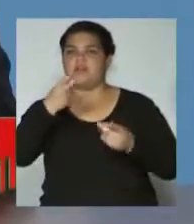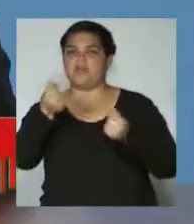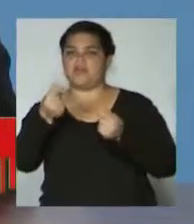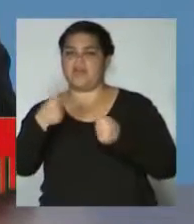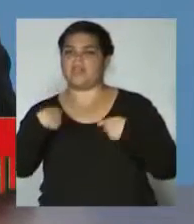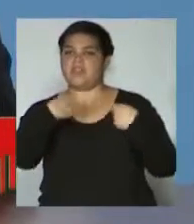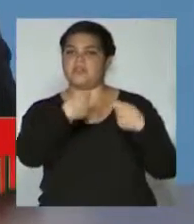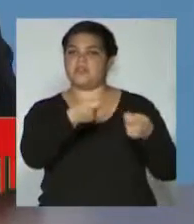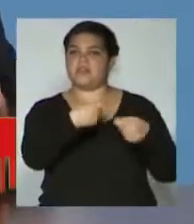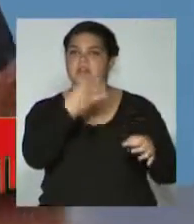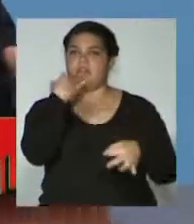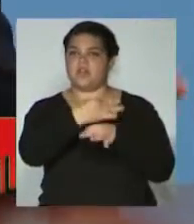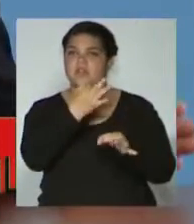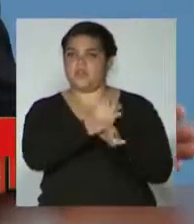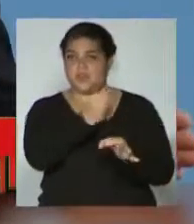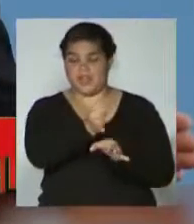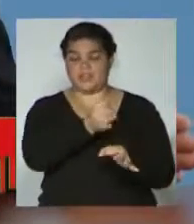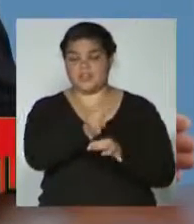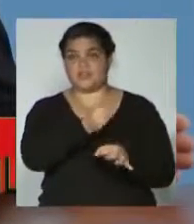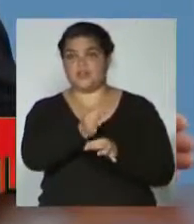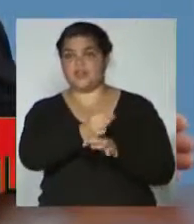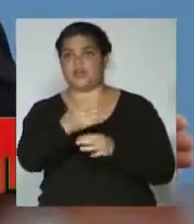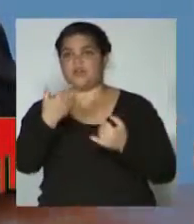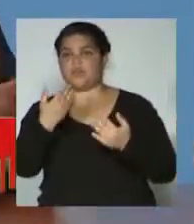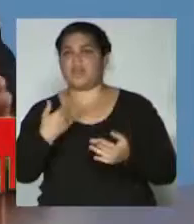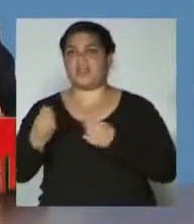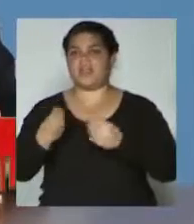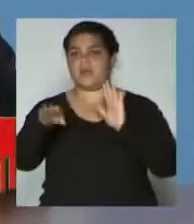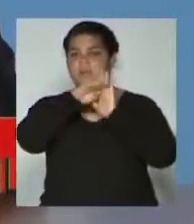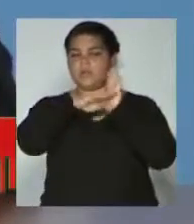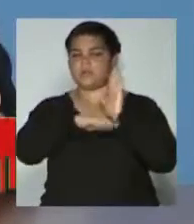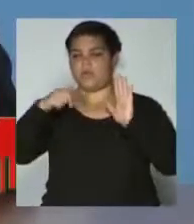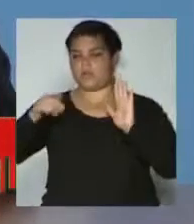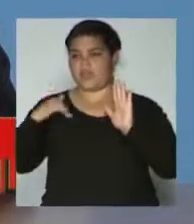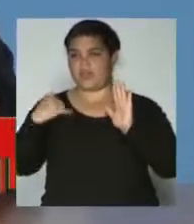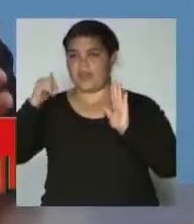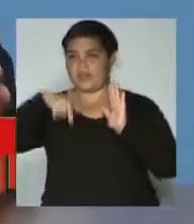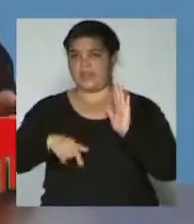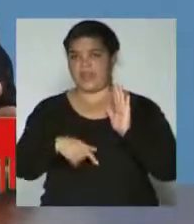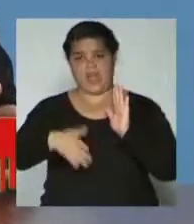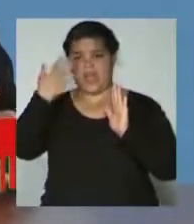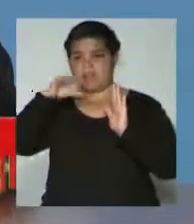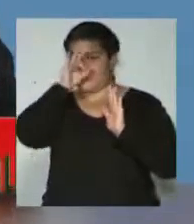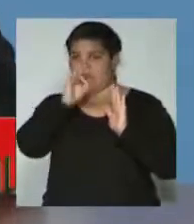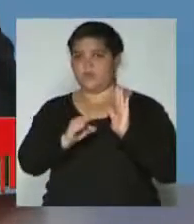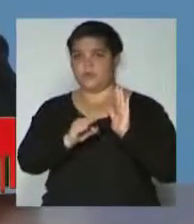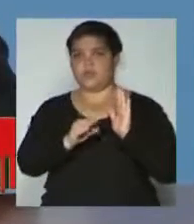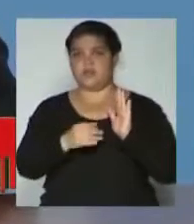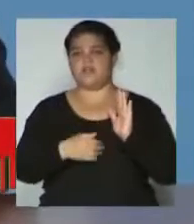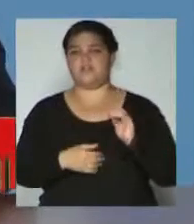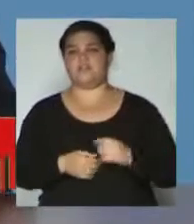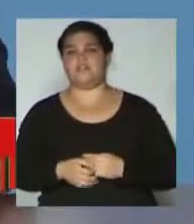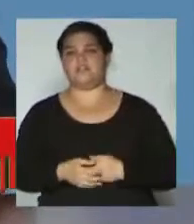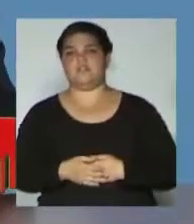educación, históricamente, si vemos la evolución de los presupuestos en Argentina, nunca han tenido el